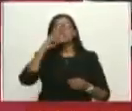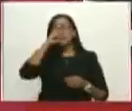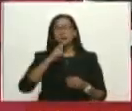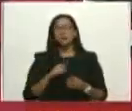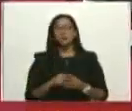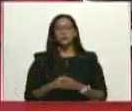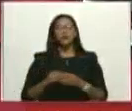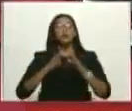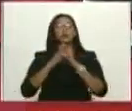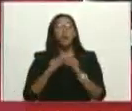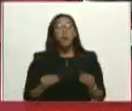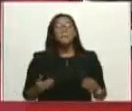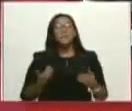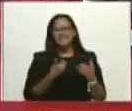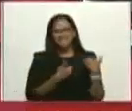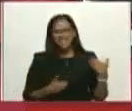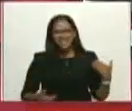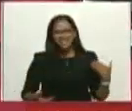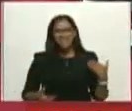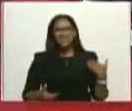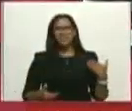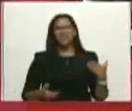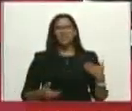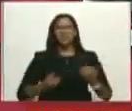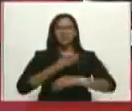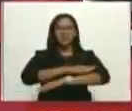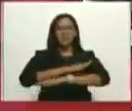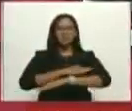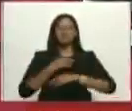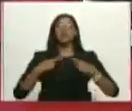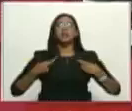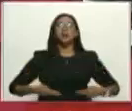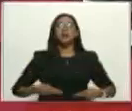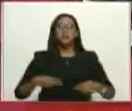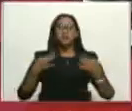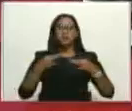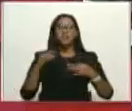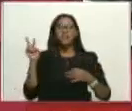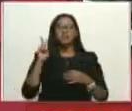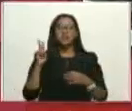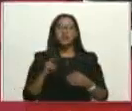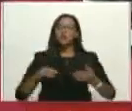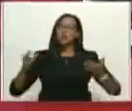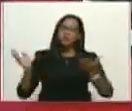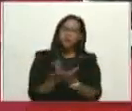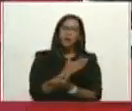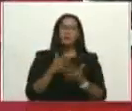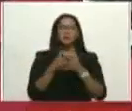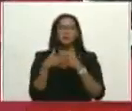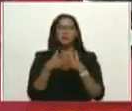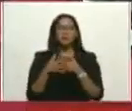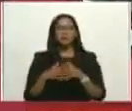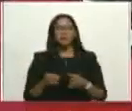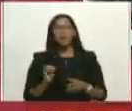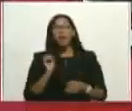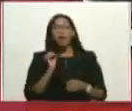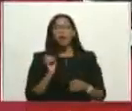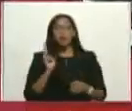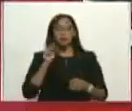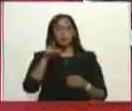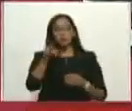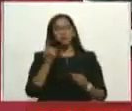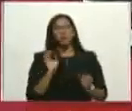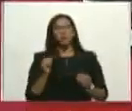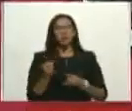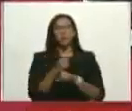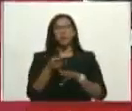Todo presidente que fijó posición sobre los recursos naturales de Venezuela fue derrocado por el imperialismo. O intentaron, incluido usted, pues, un golpe de